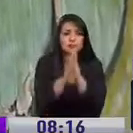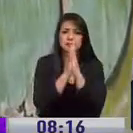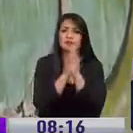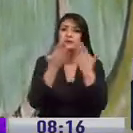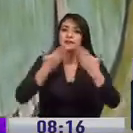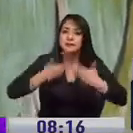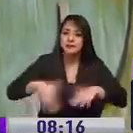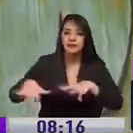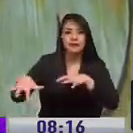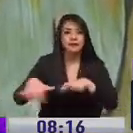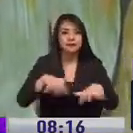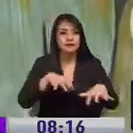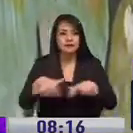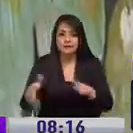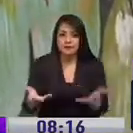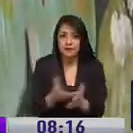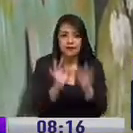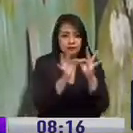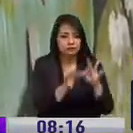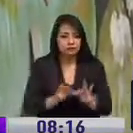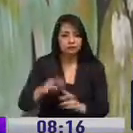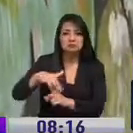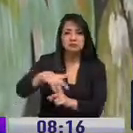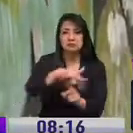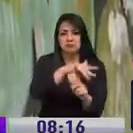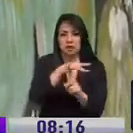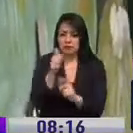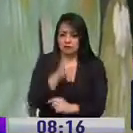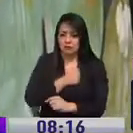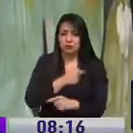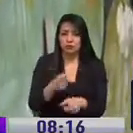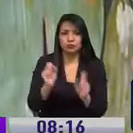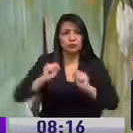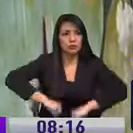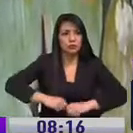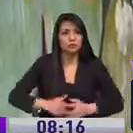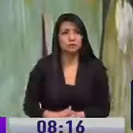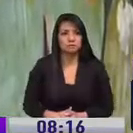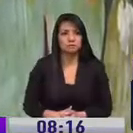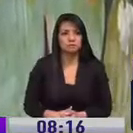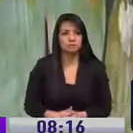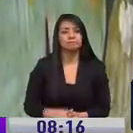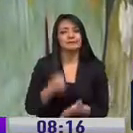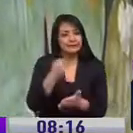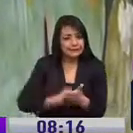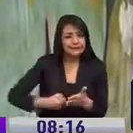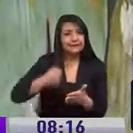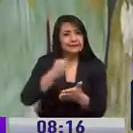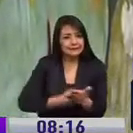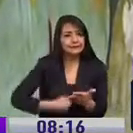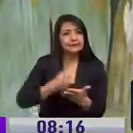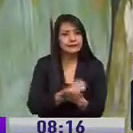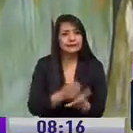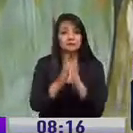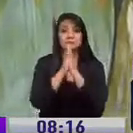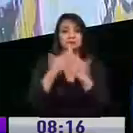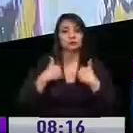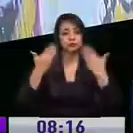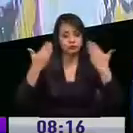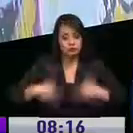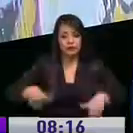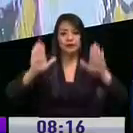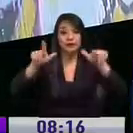aquí, se cree pues un parque para los moradores de este sector. Así que con esta insistencia en la solicitud, Robert, yo me despido,